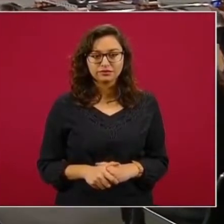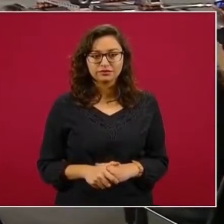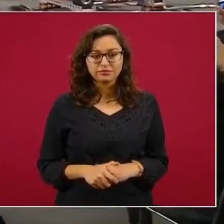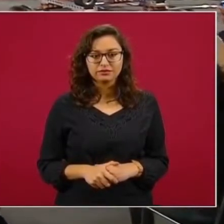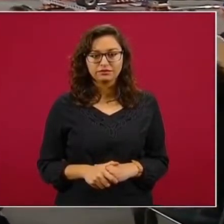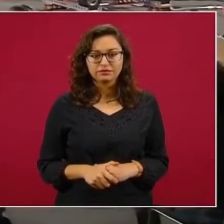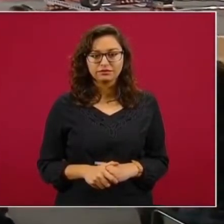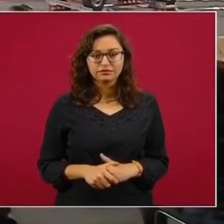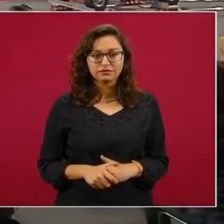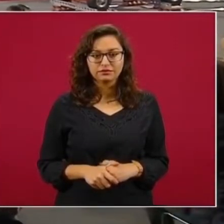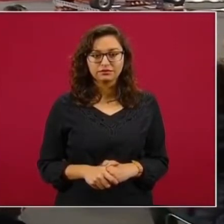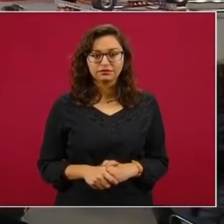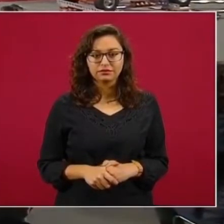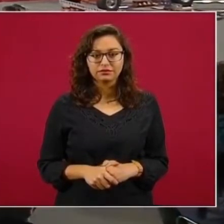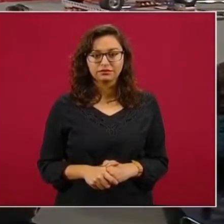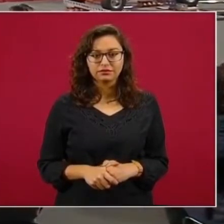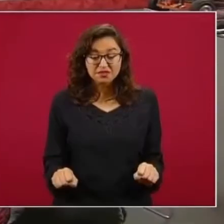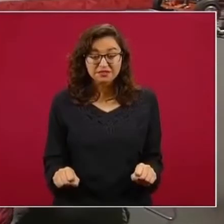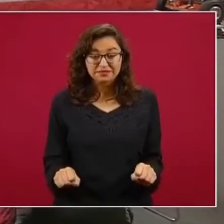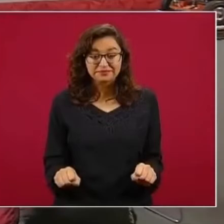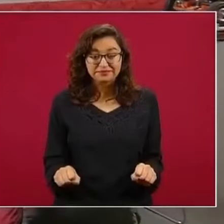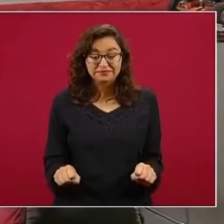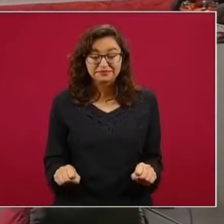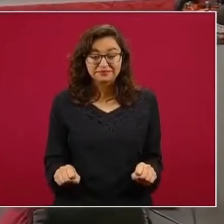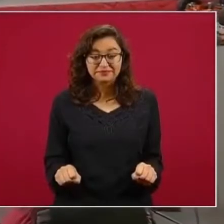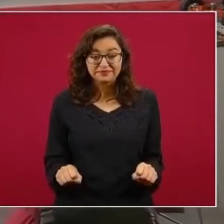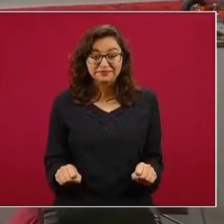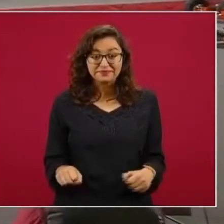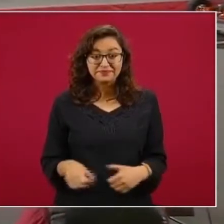la dictadura en Italia,